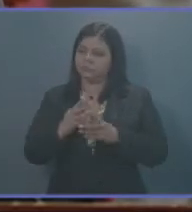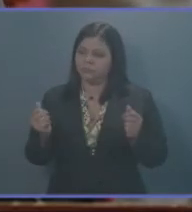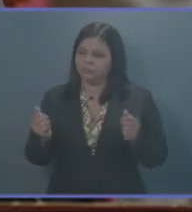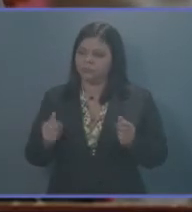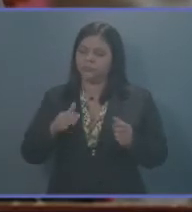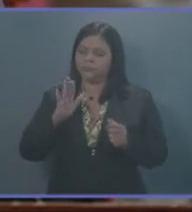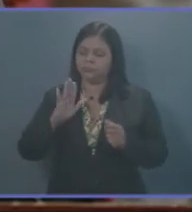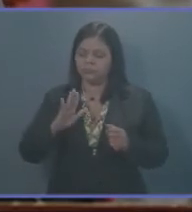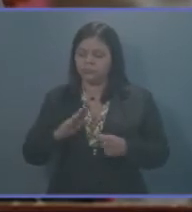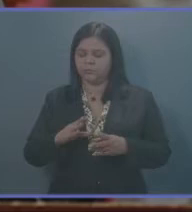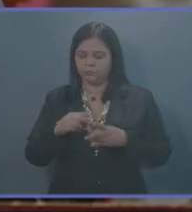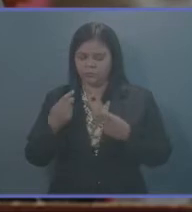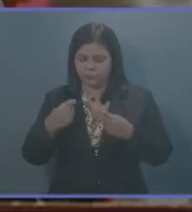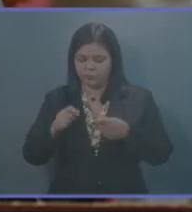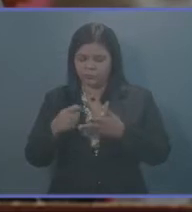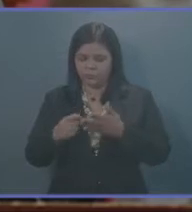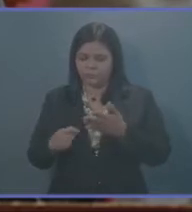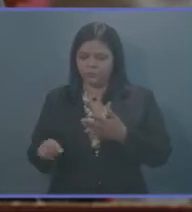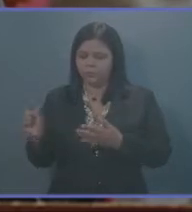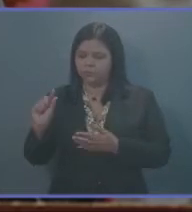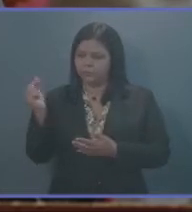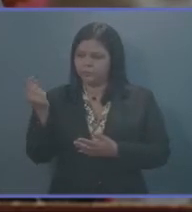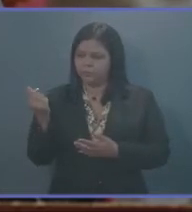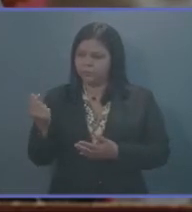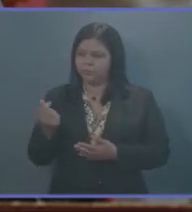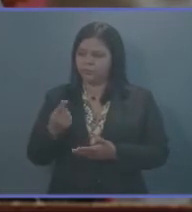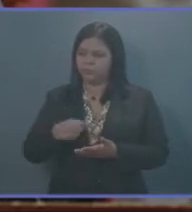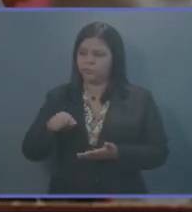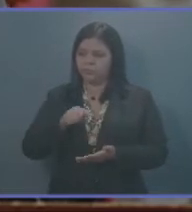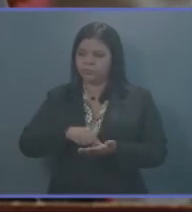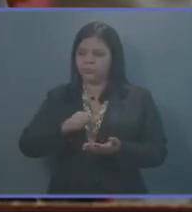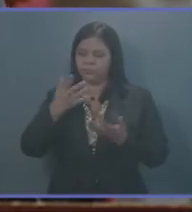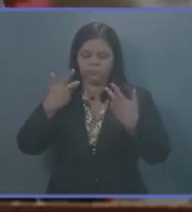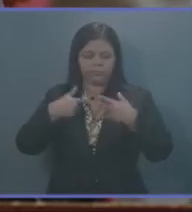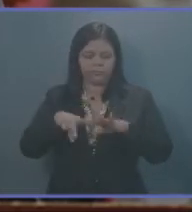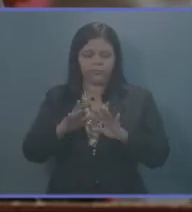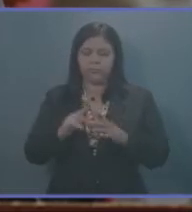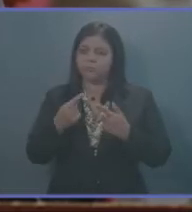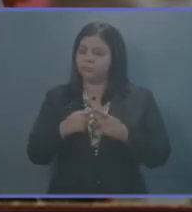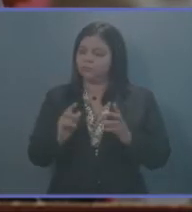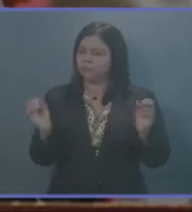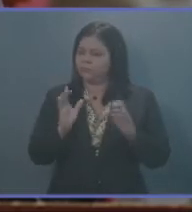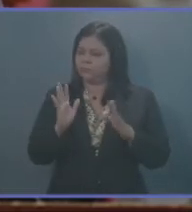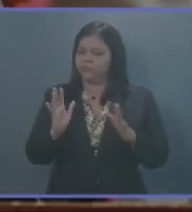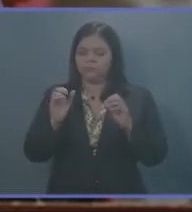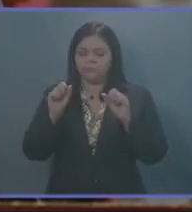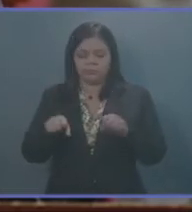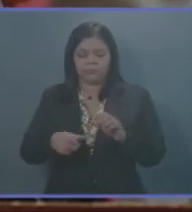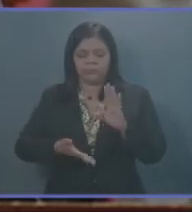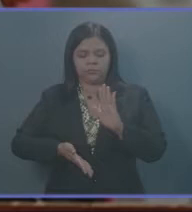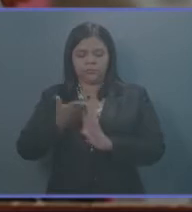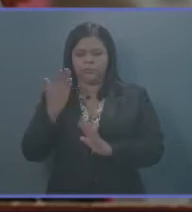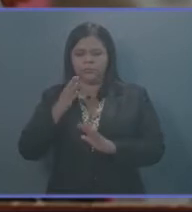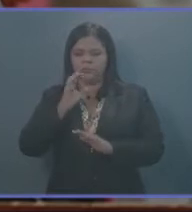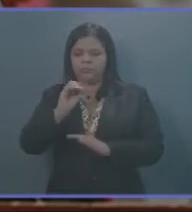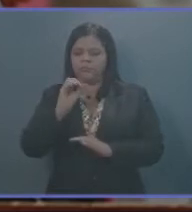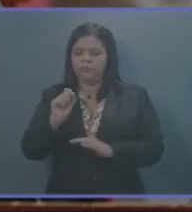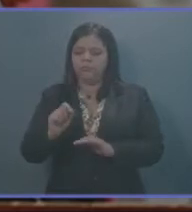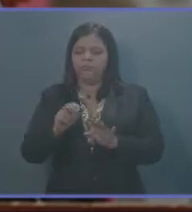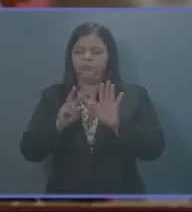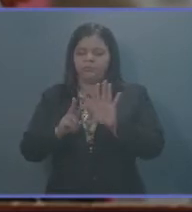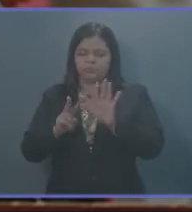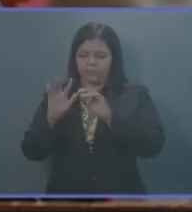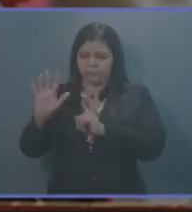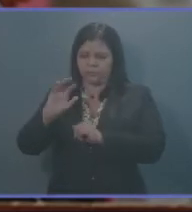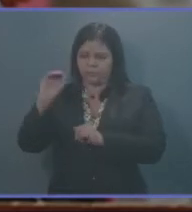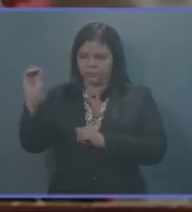revisión de cargos financieros para préstamos de capital ordinario, sin que en ningún caso pueda exceder el